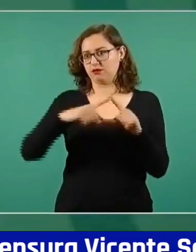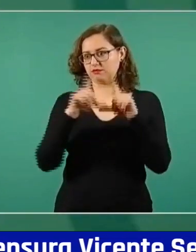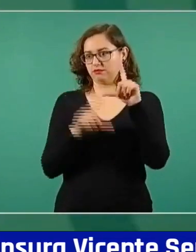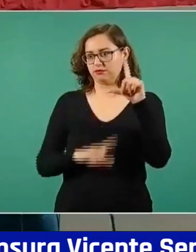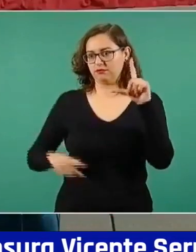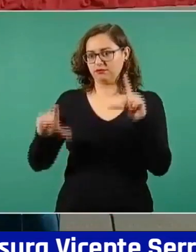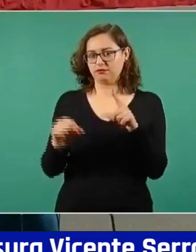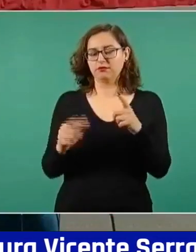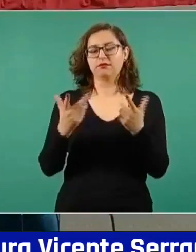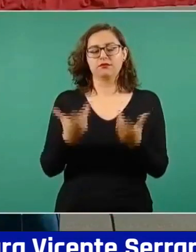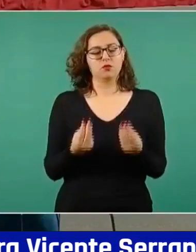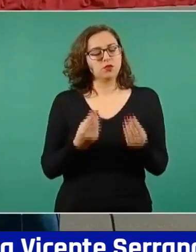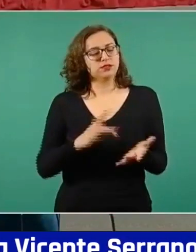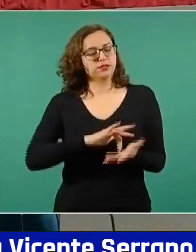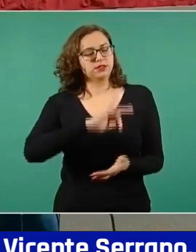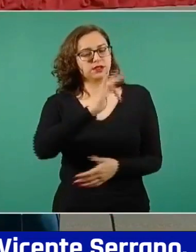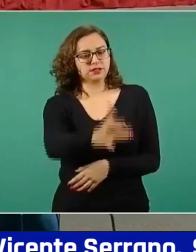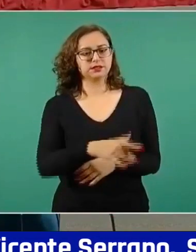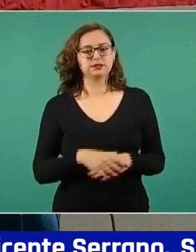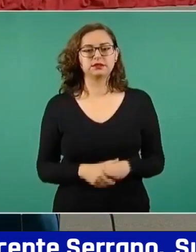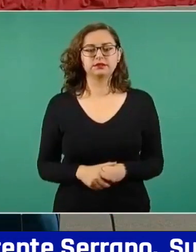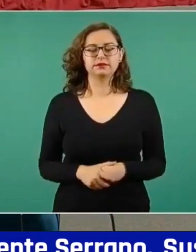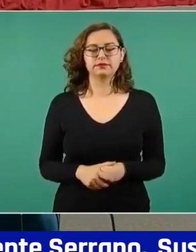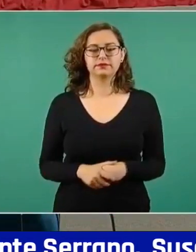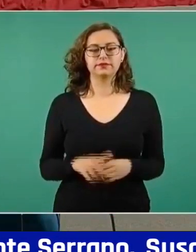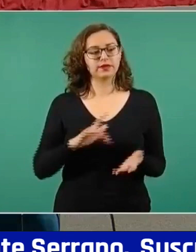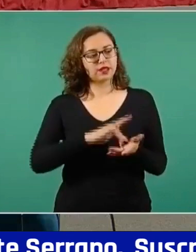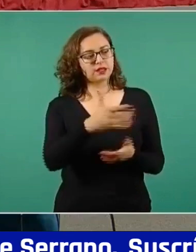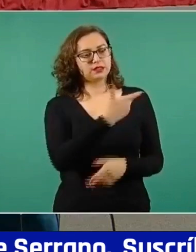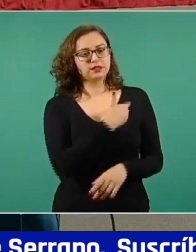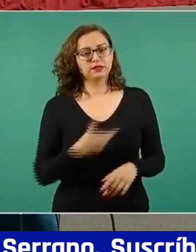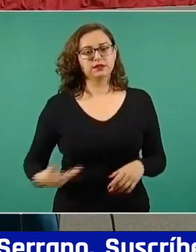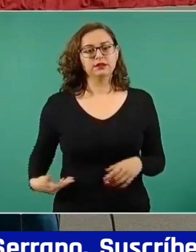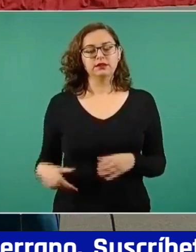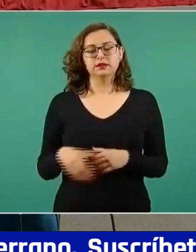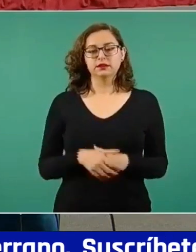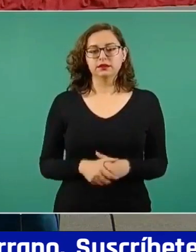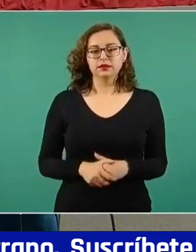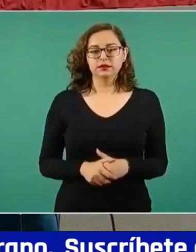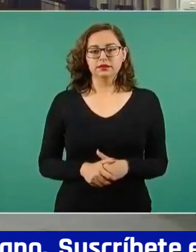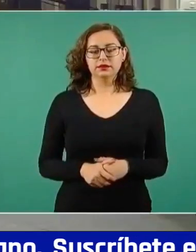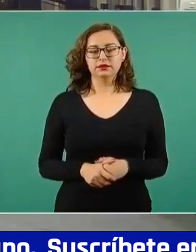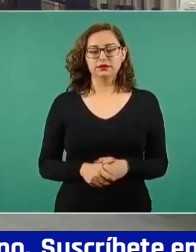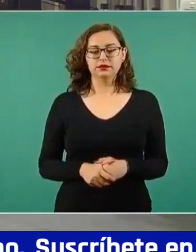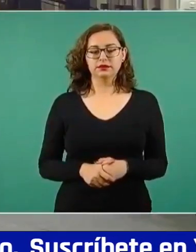nuestro entero agradecimiento. Muchas gracias. Gracias, presidente.